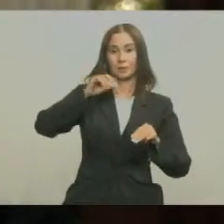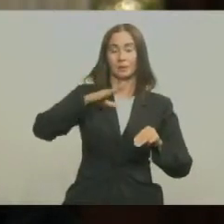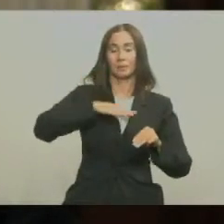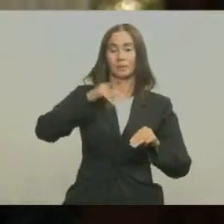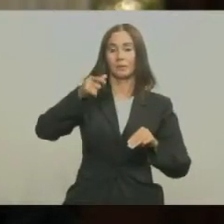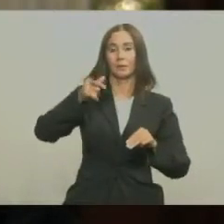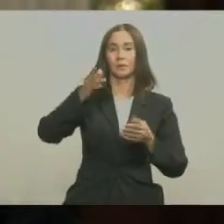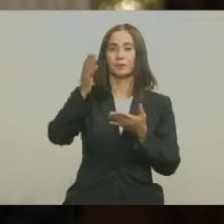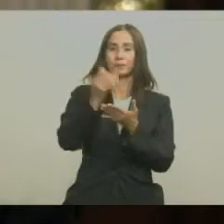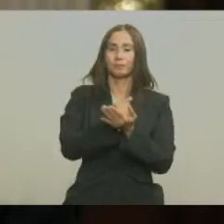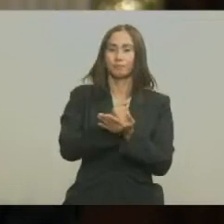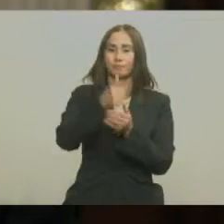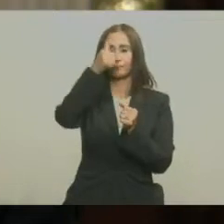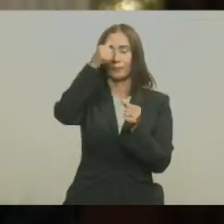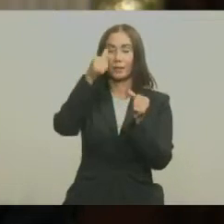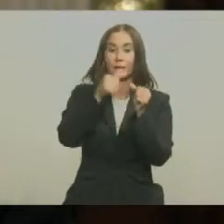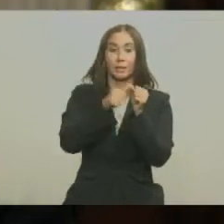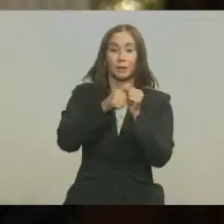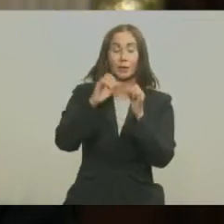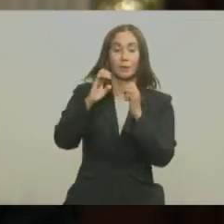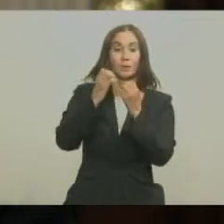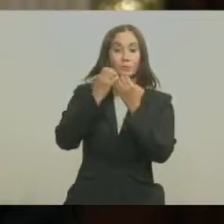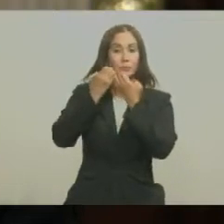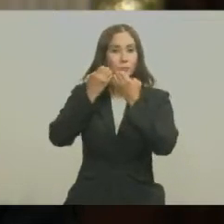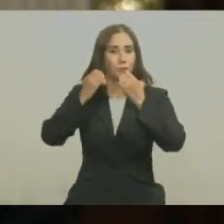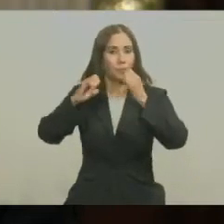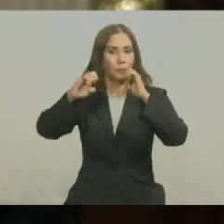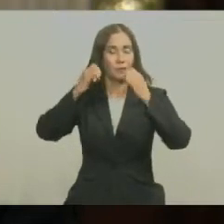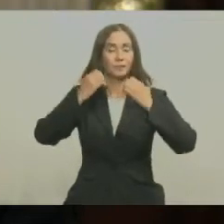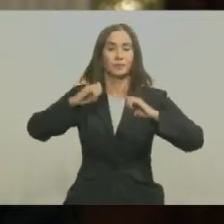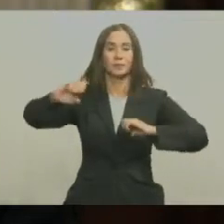para recordar que con un gran esfuerzo este gobierno